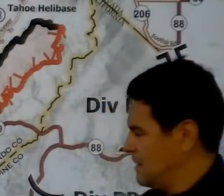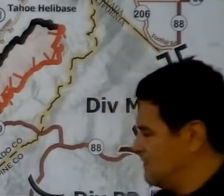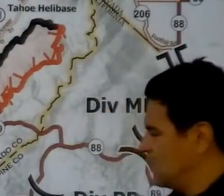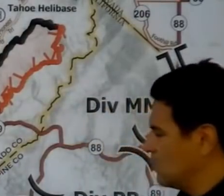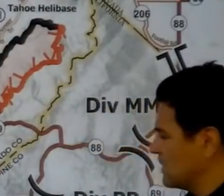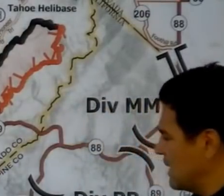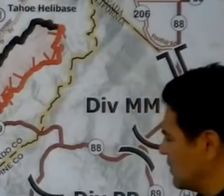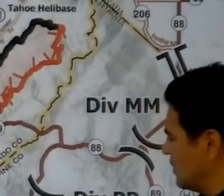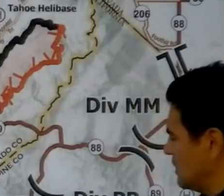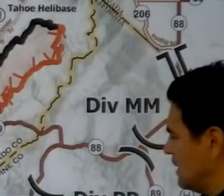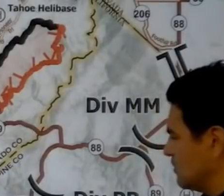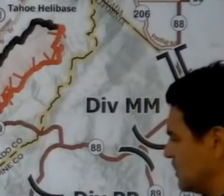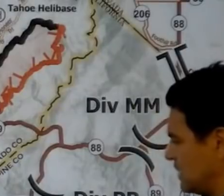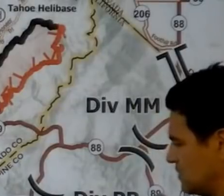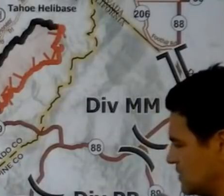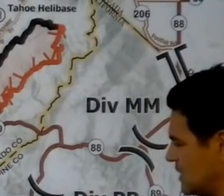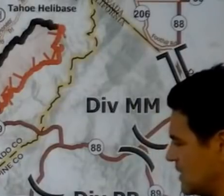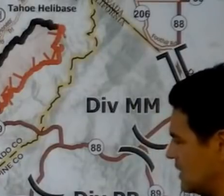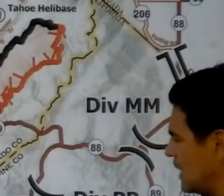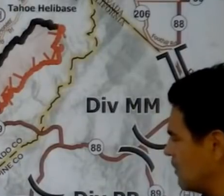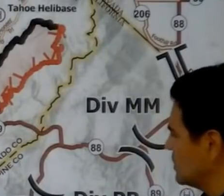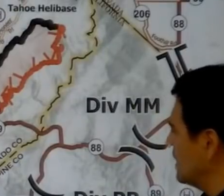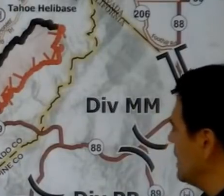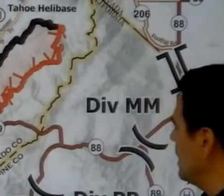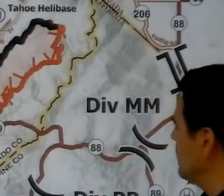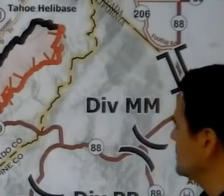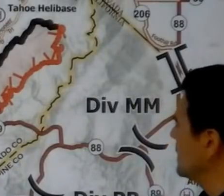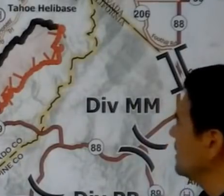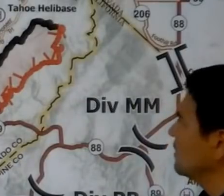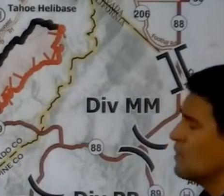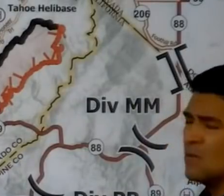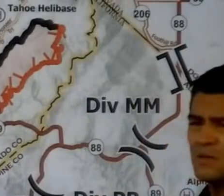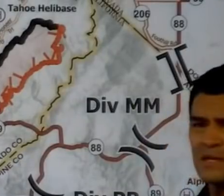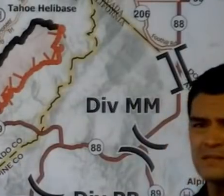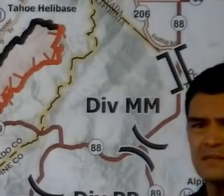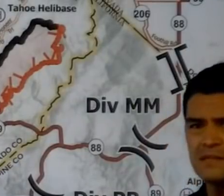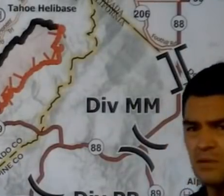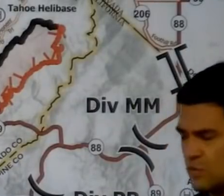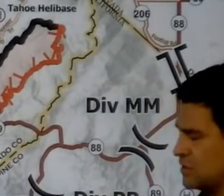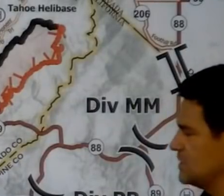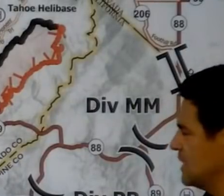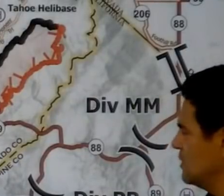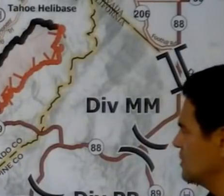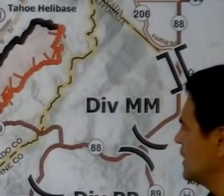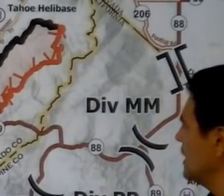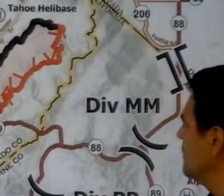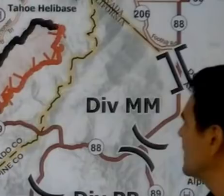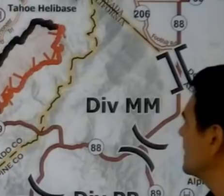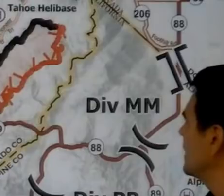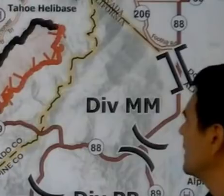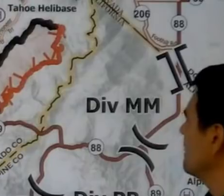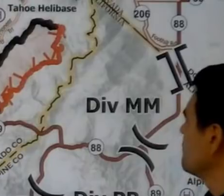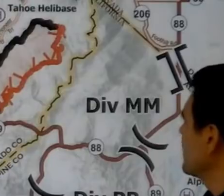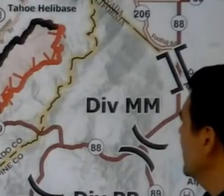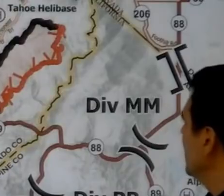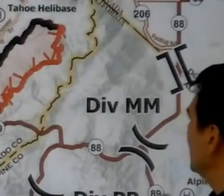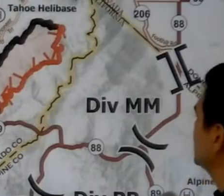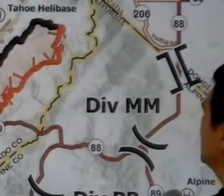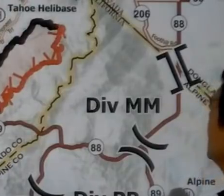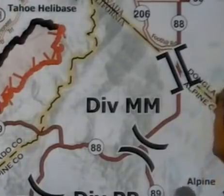poquito de dificultad con los vientos de ayer en la noche. Hemos tenido otros incendios en la